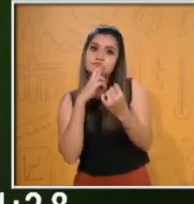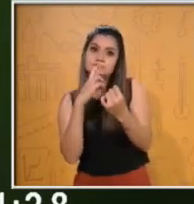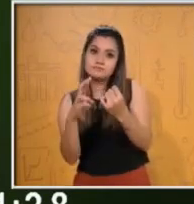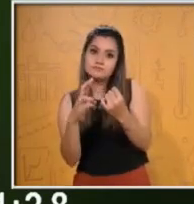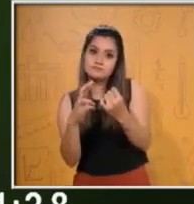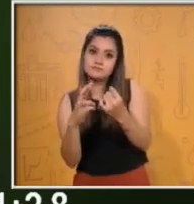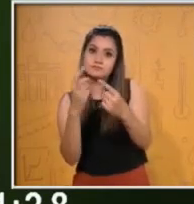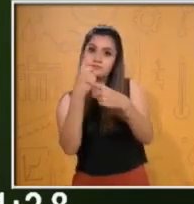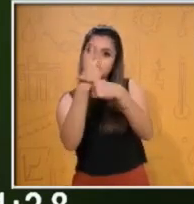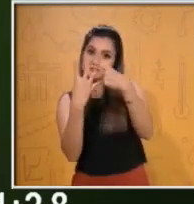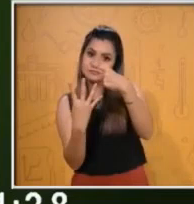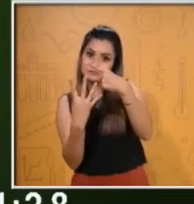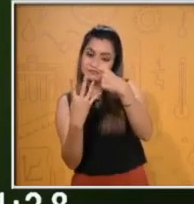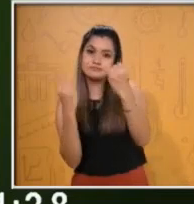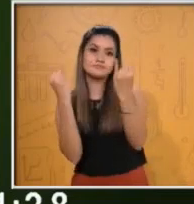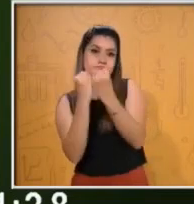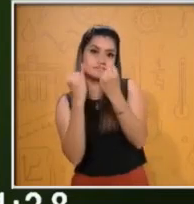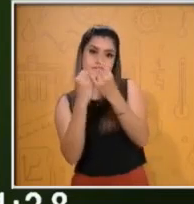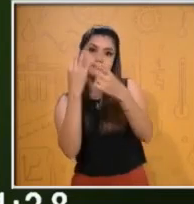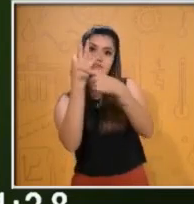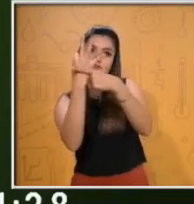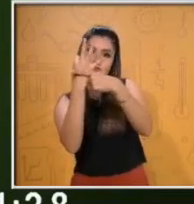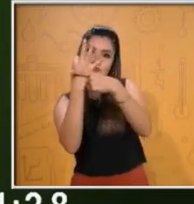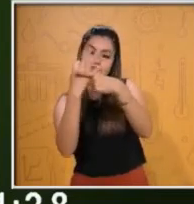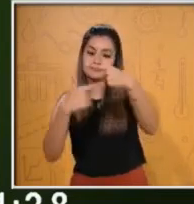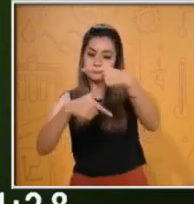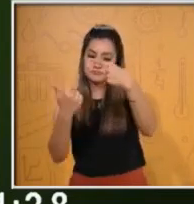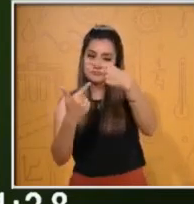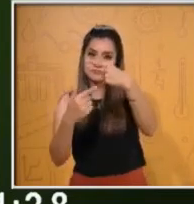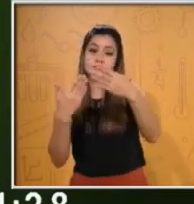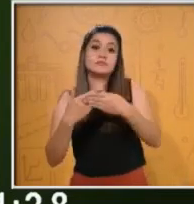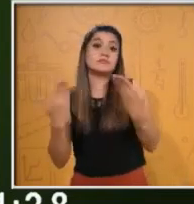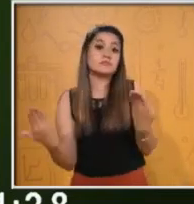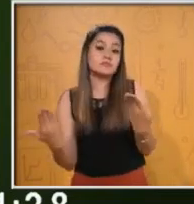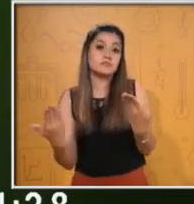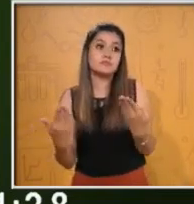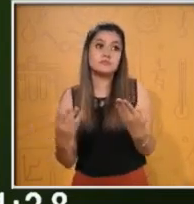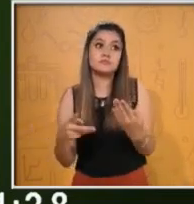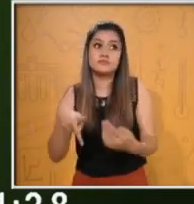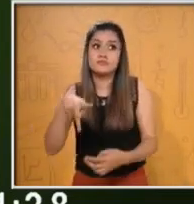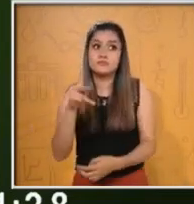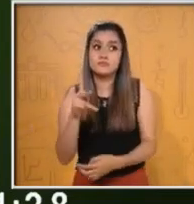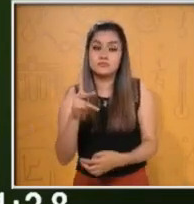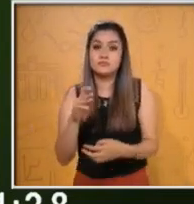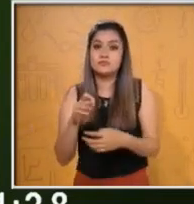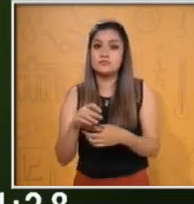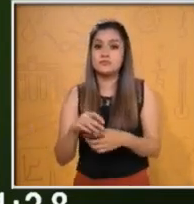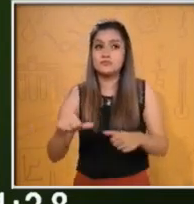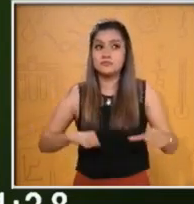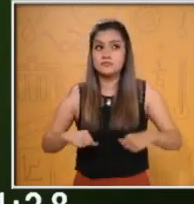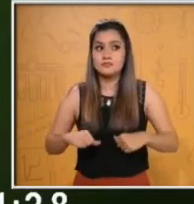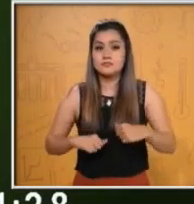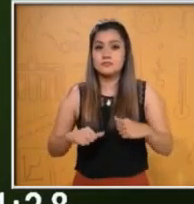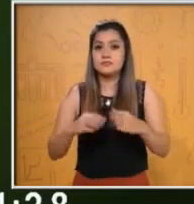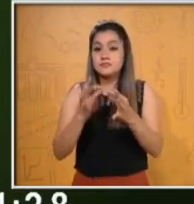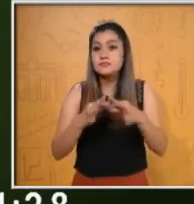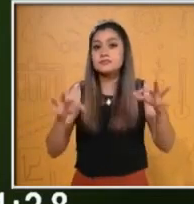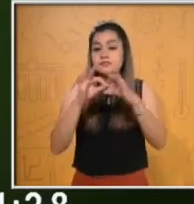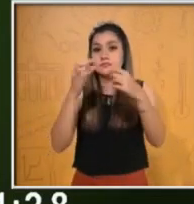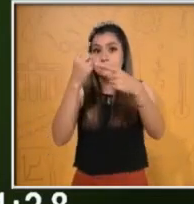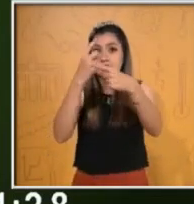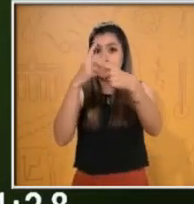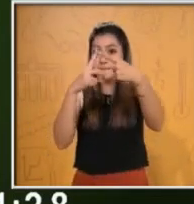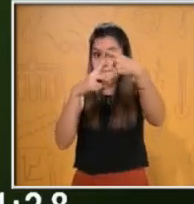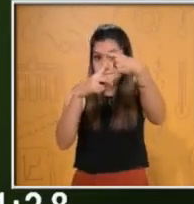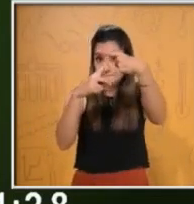cuarto, que es igual a 3 doceavos. Pero ahora aquí vamos a trabajar con el denominador,